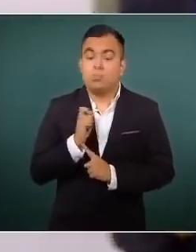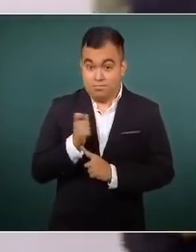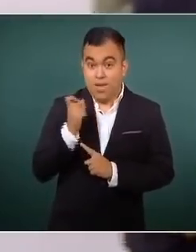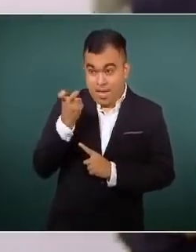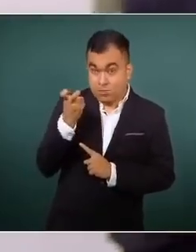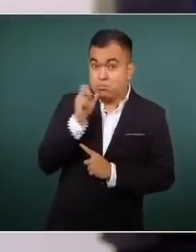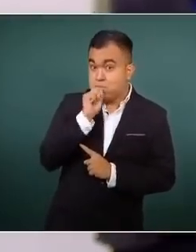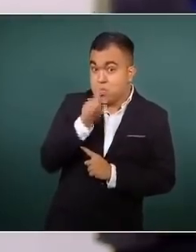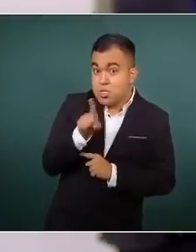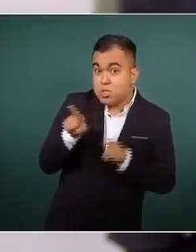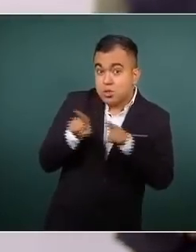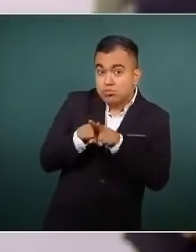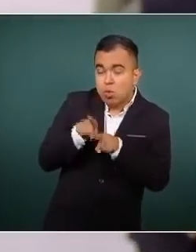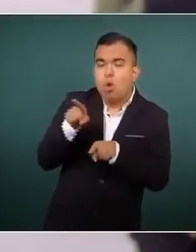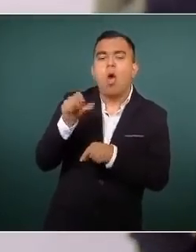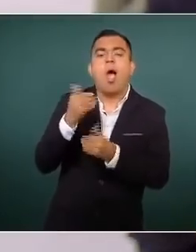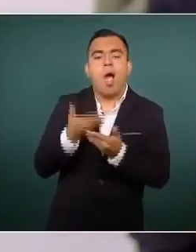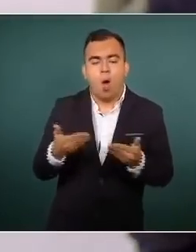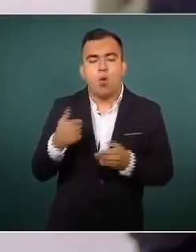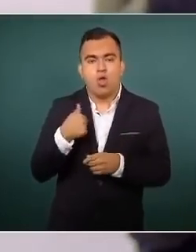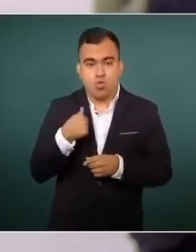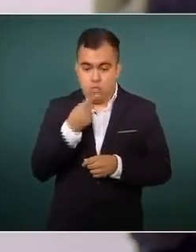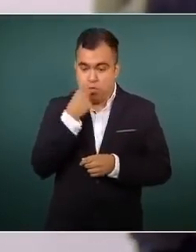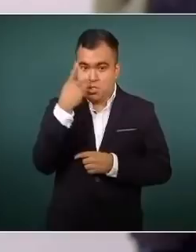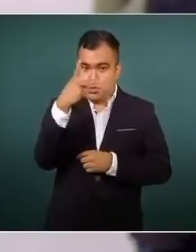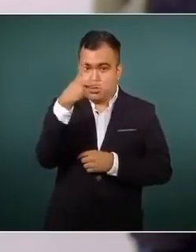nos encontramos con lo siguiente y me permito citarlo.